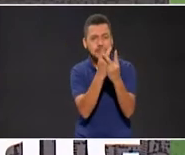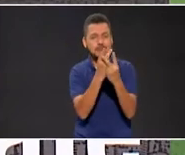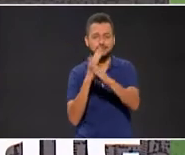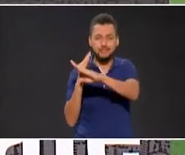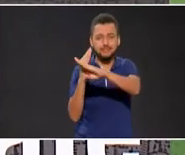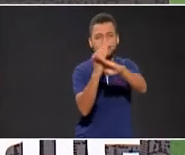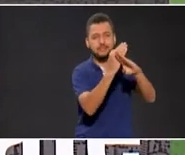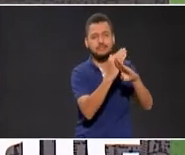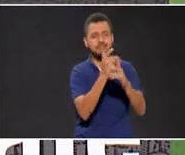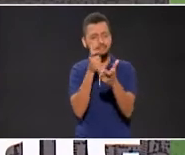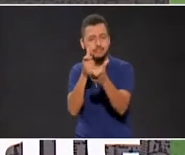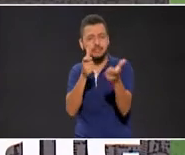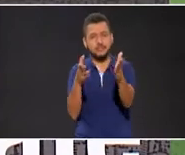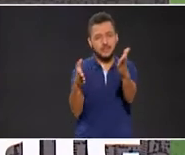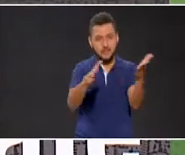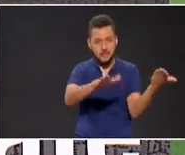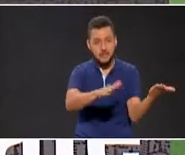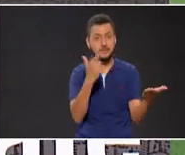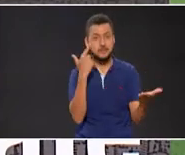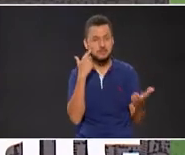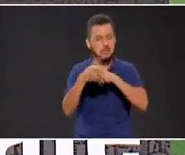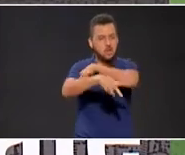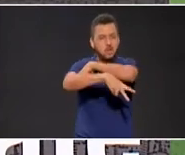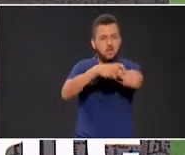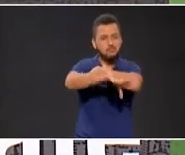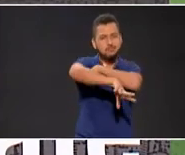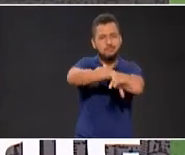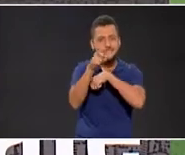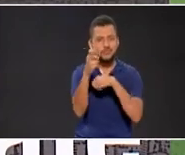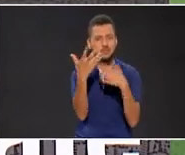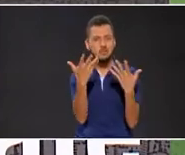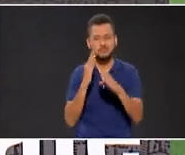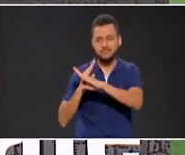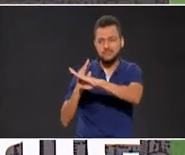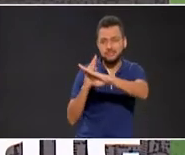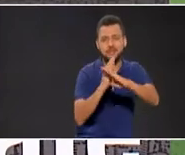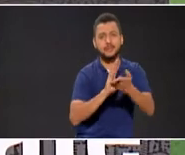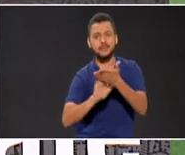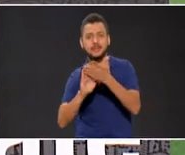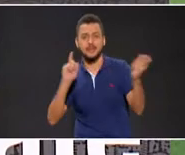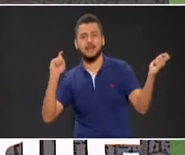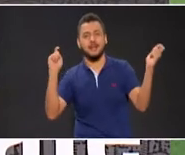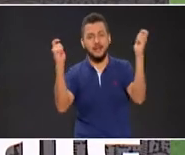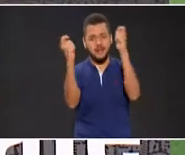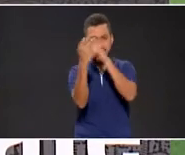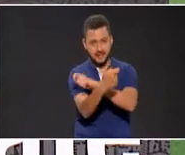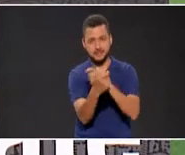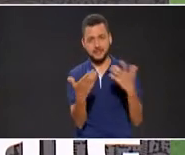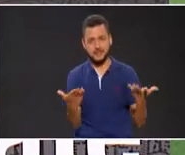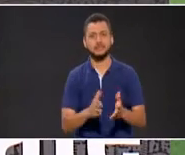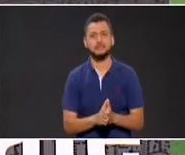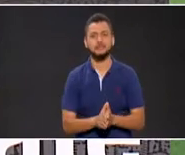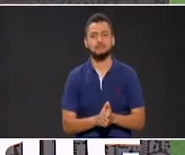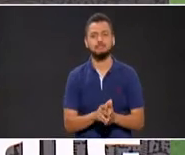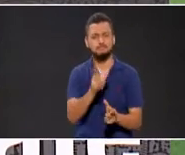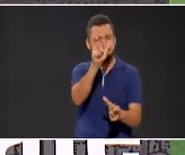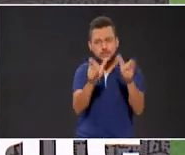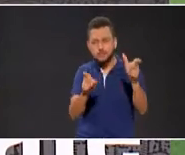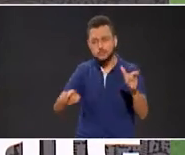contra el homicidio por el delito común en fin hoy nos queremos específicamente concentrar en qué hará usted